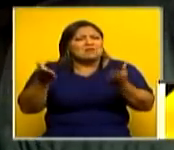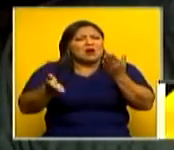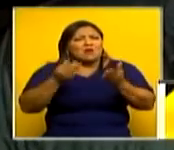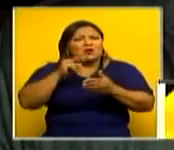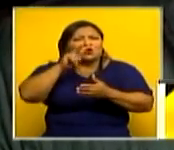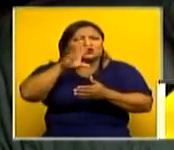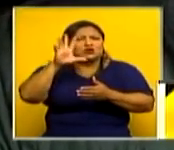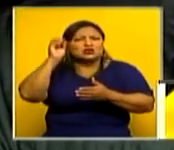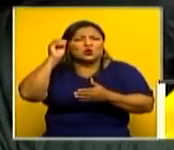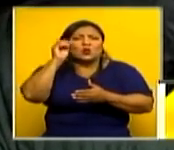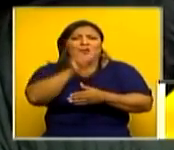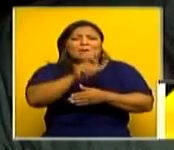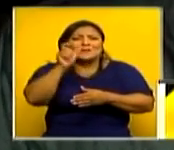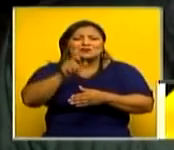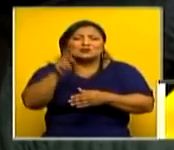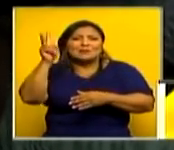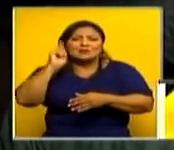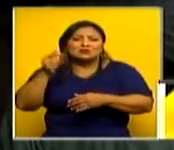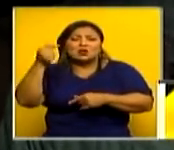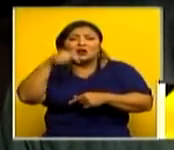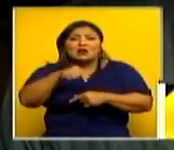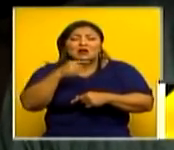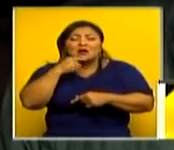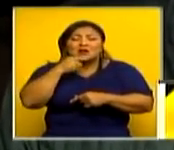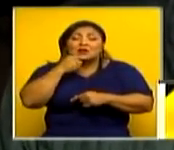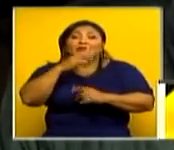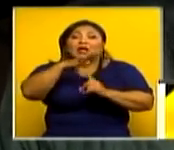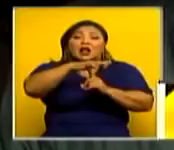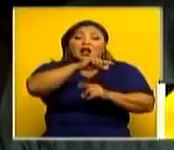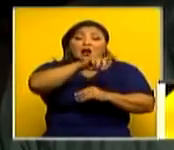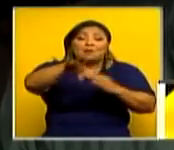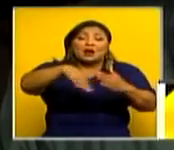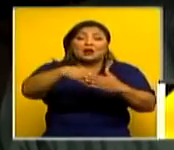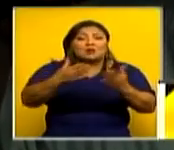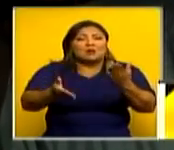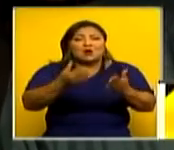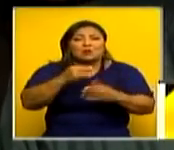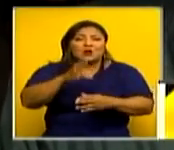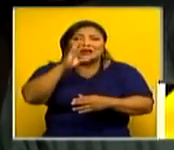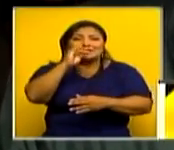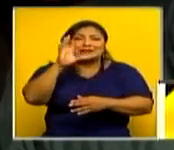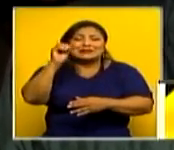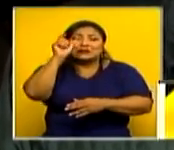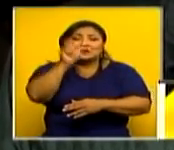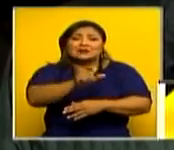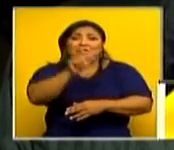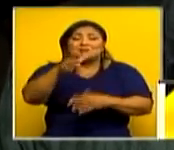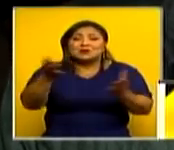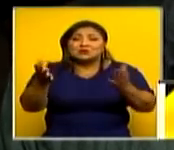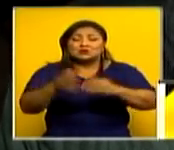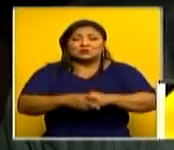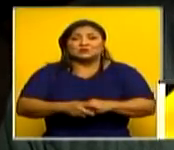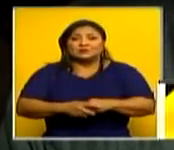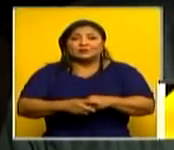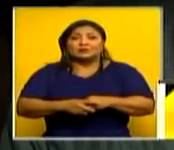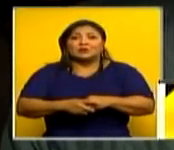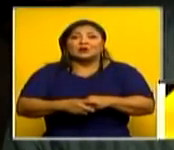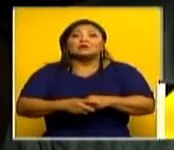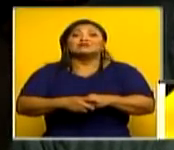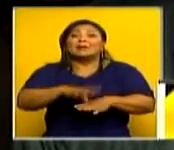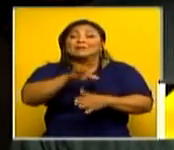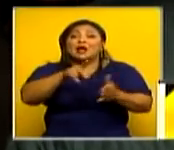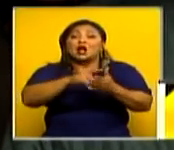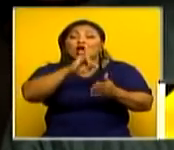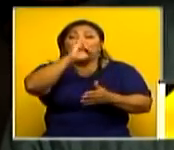venezolanos. Luego aquí en el Parque Ayora tenemos alrededor de unas 70 personas. En la parroquia Julia